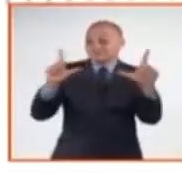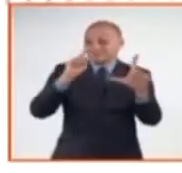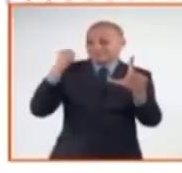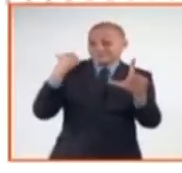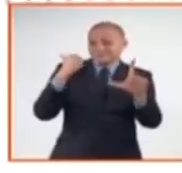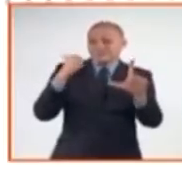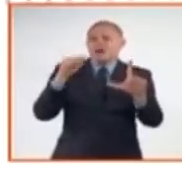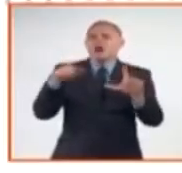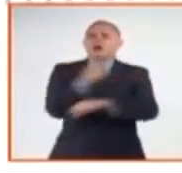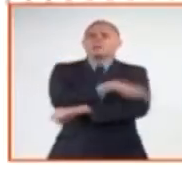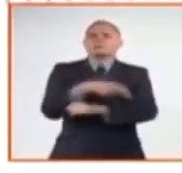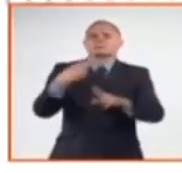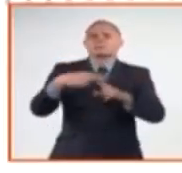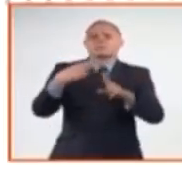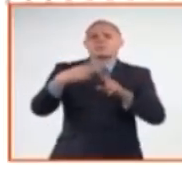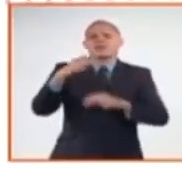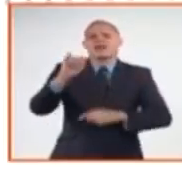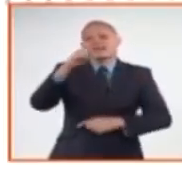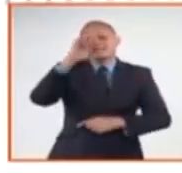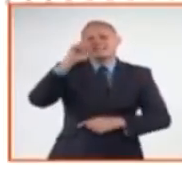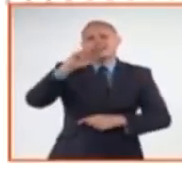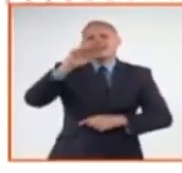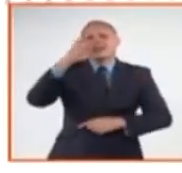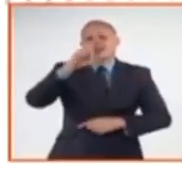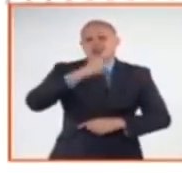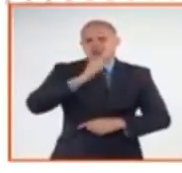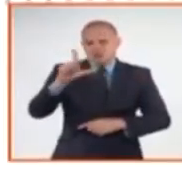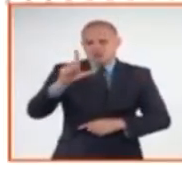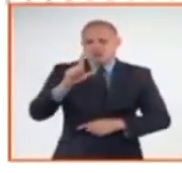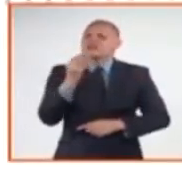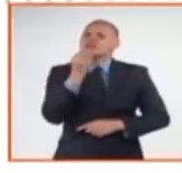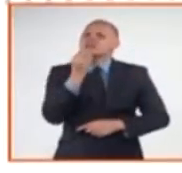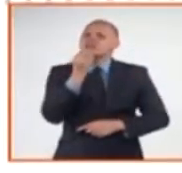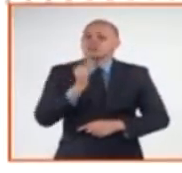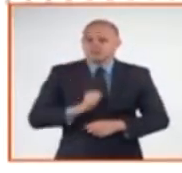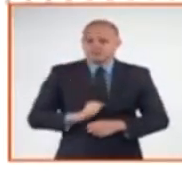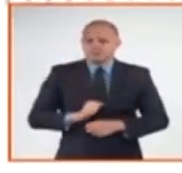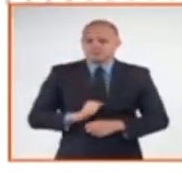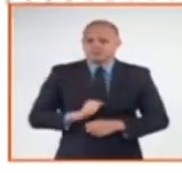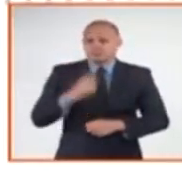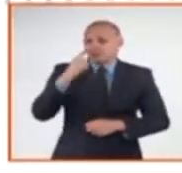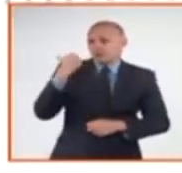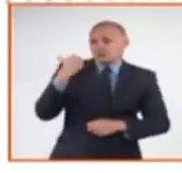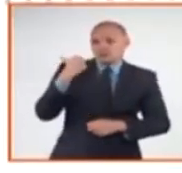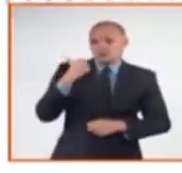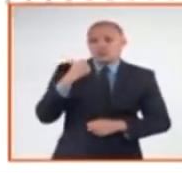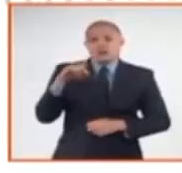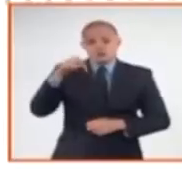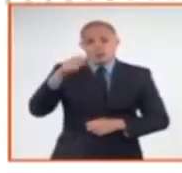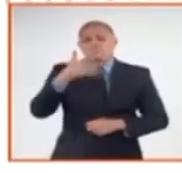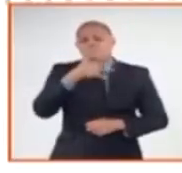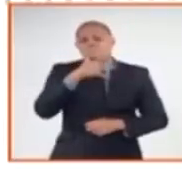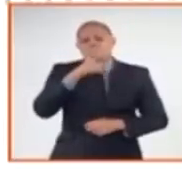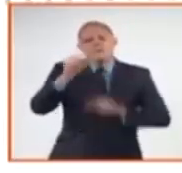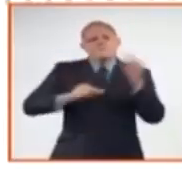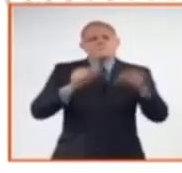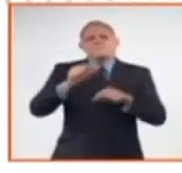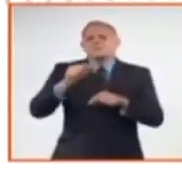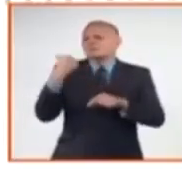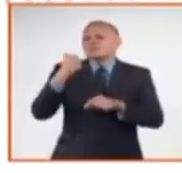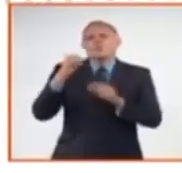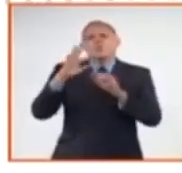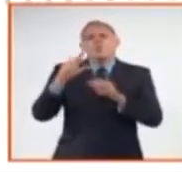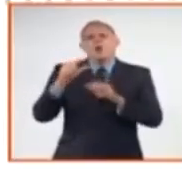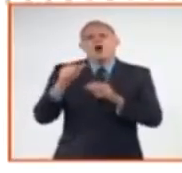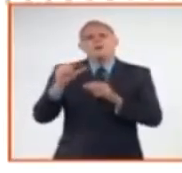población de cubo la que podemos ver que no tuvo un control muy efectivo de la epidemia en la primera en la